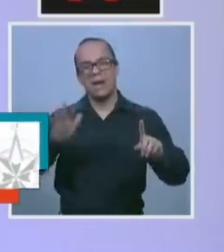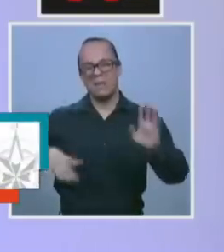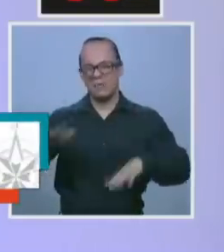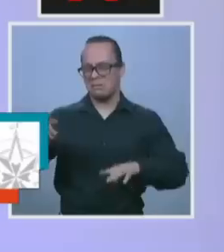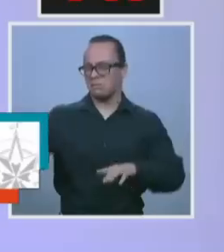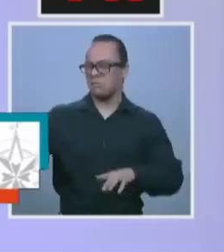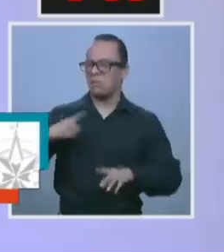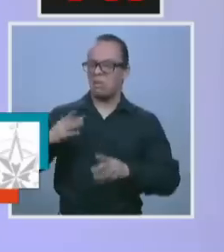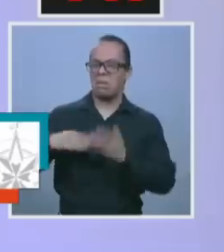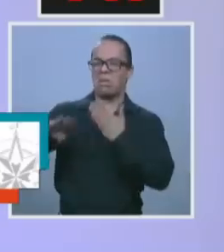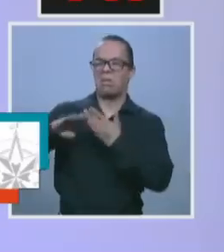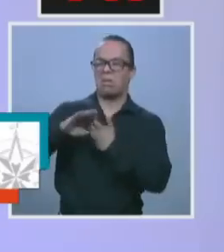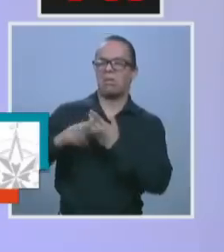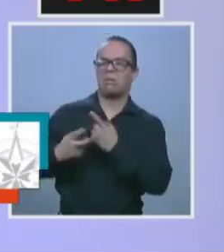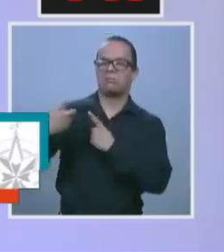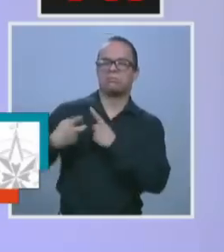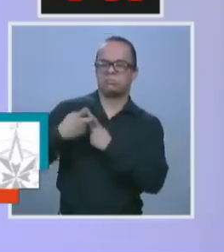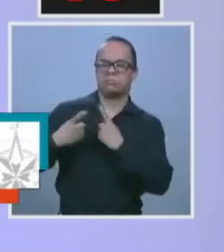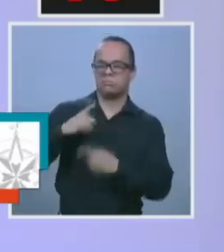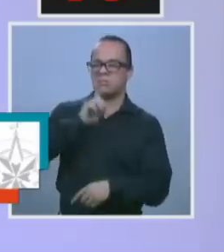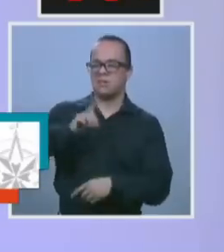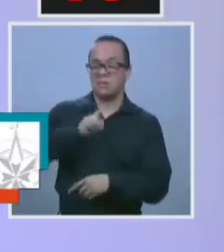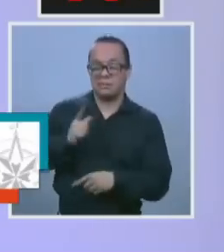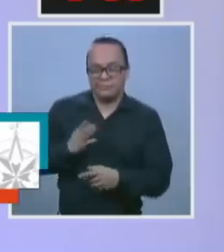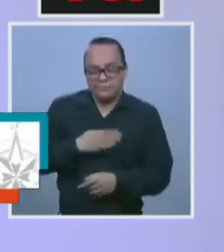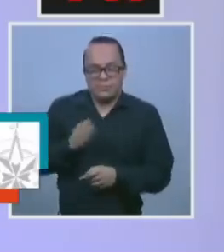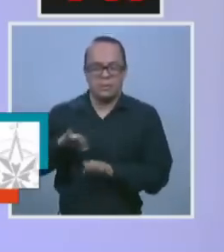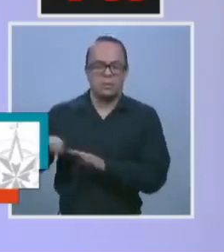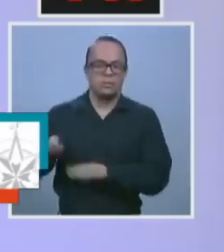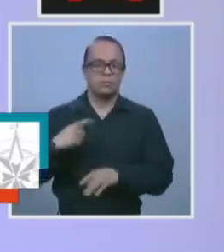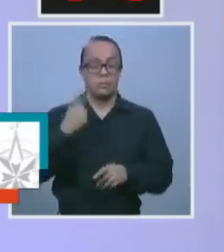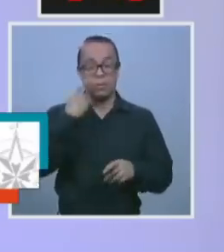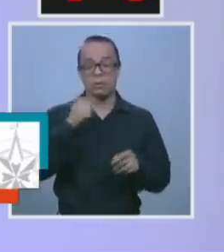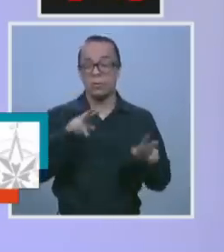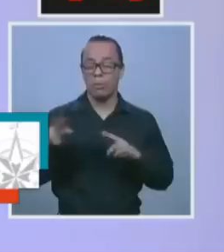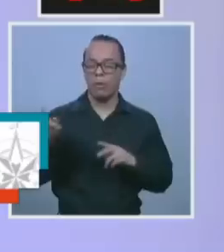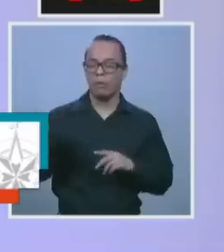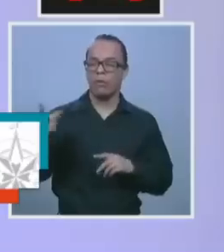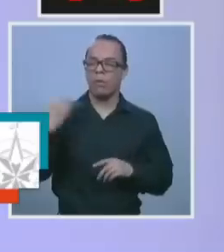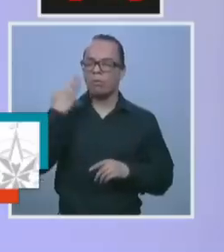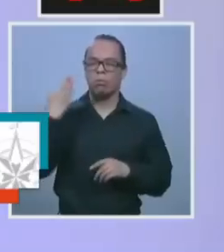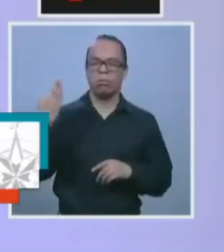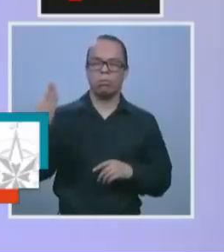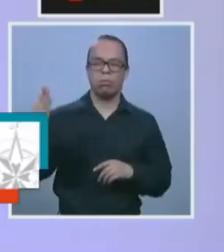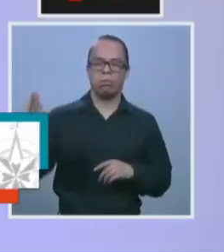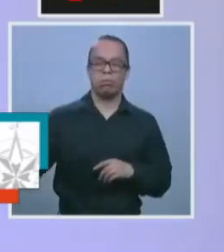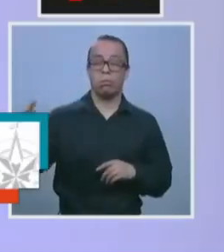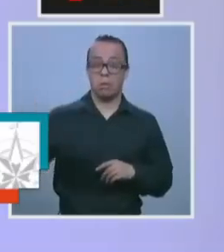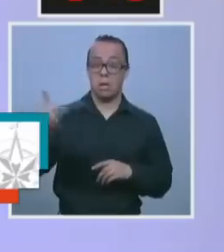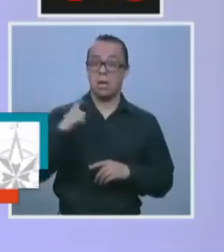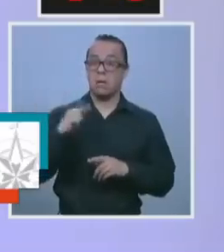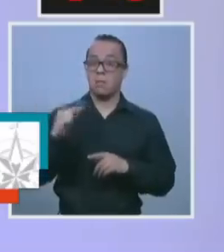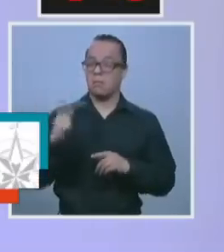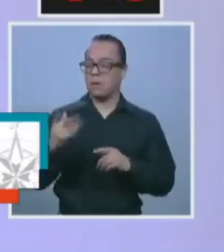sucia y a las mentiras. Debe ser frustrante ver cómo pasaron las horas, los días y los meses y no lograste avanzar en un solo punto en la